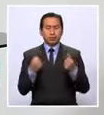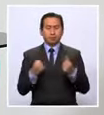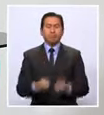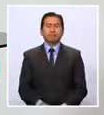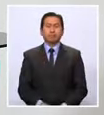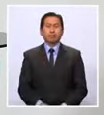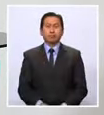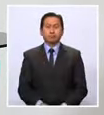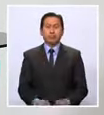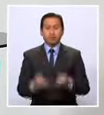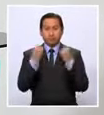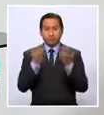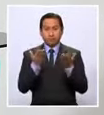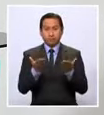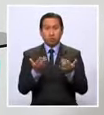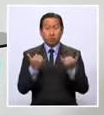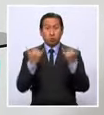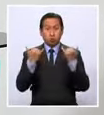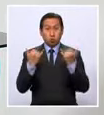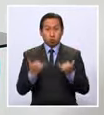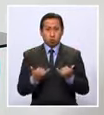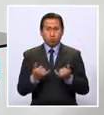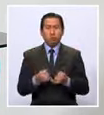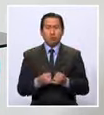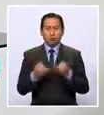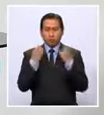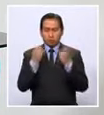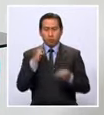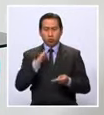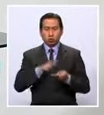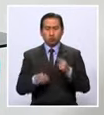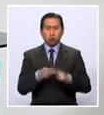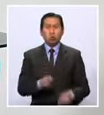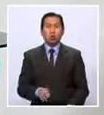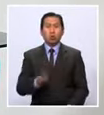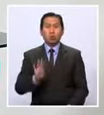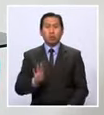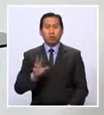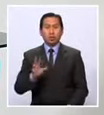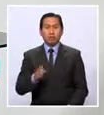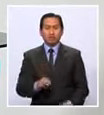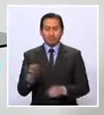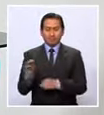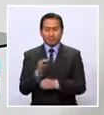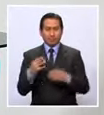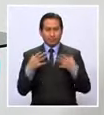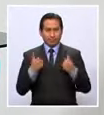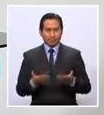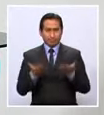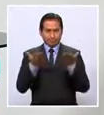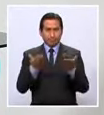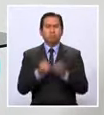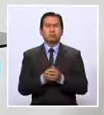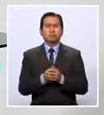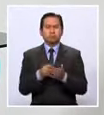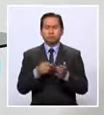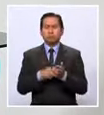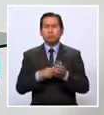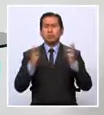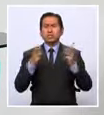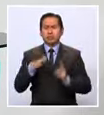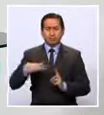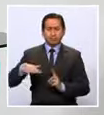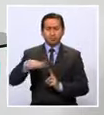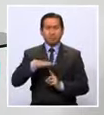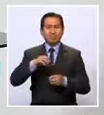compartimos con ustedes el reporte número 43 del ministerio de salud con relación a la situación del